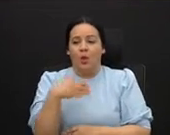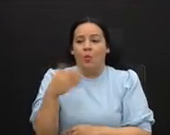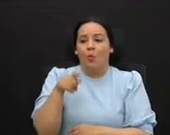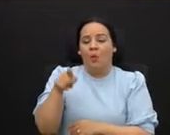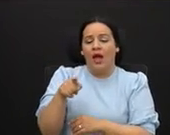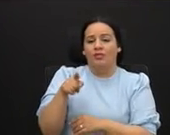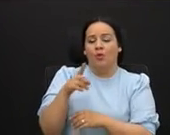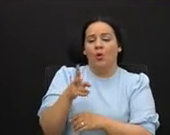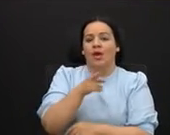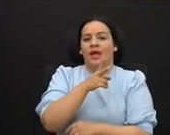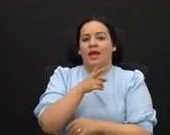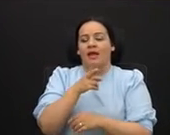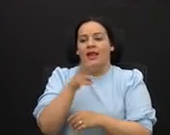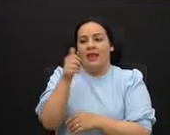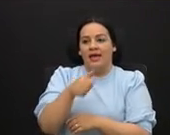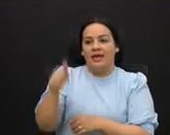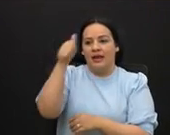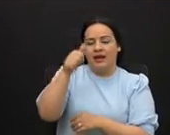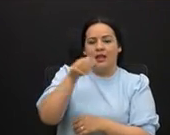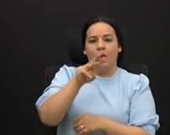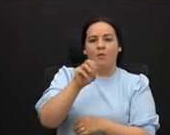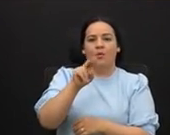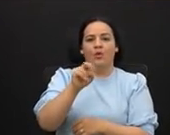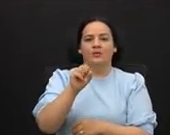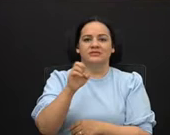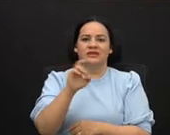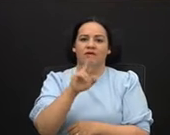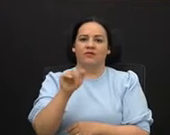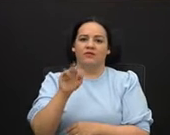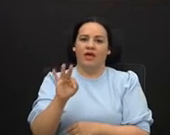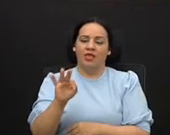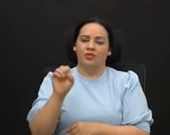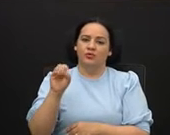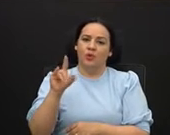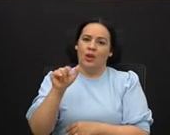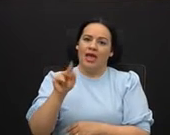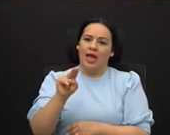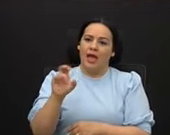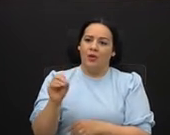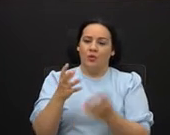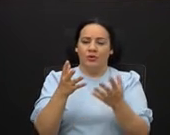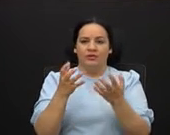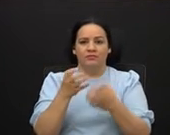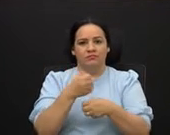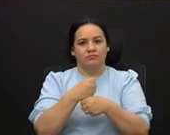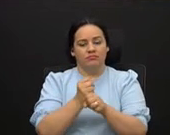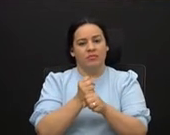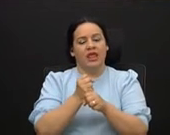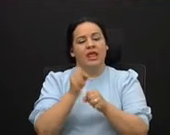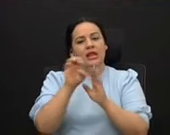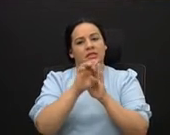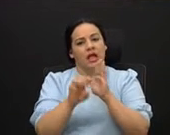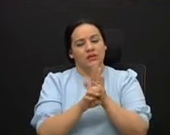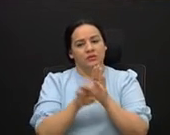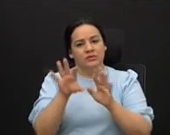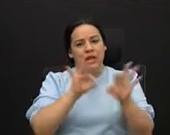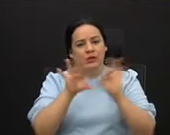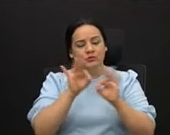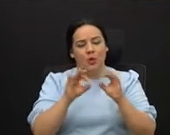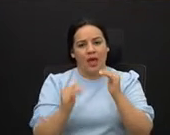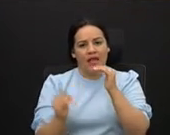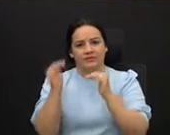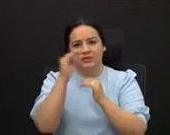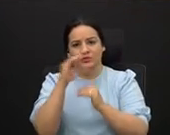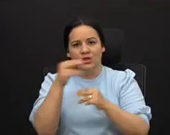entonces era doña Montserrat Solano, quien intentó reformar el estatuto de selección, ascensos y nombramientos, lo